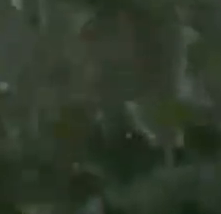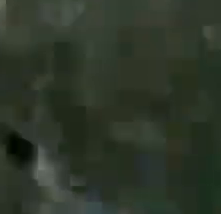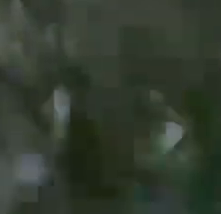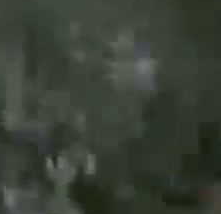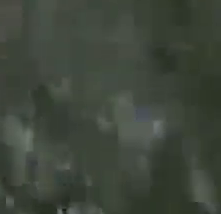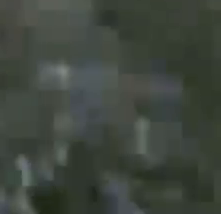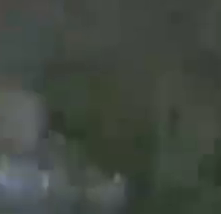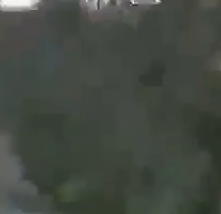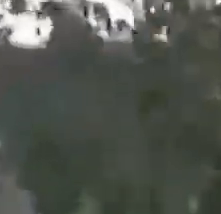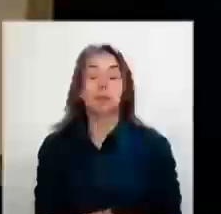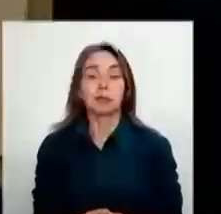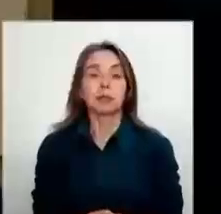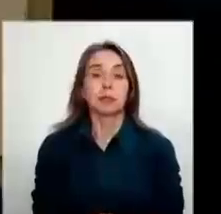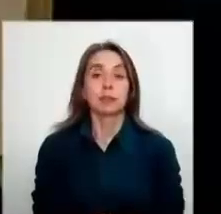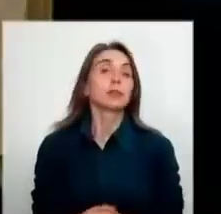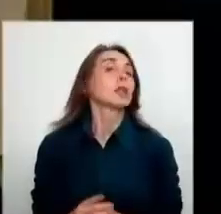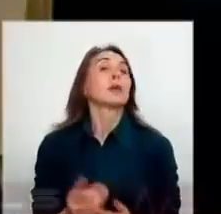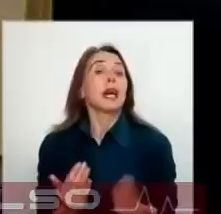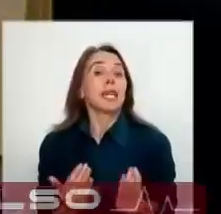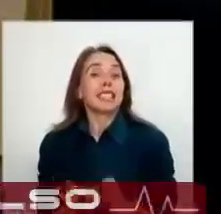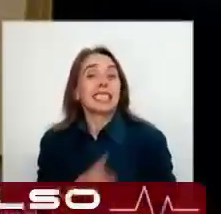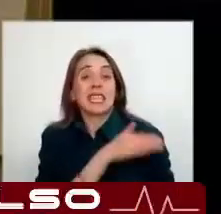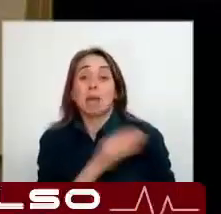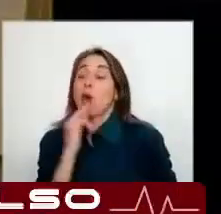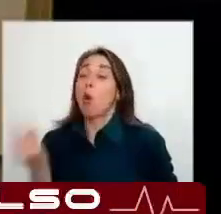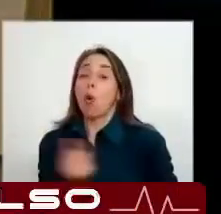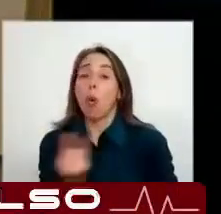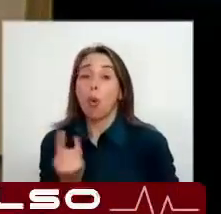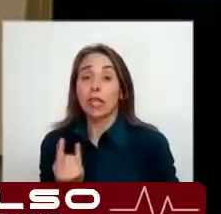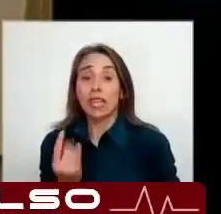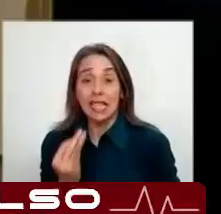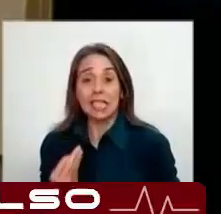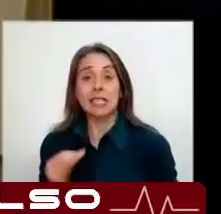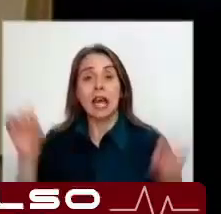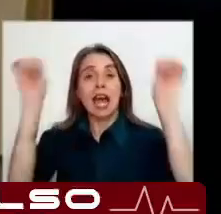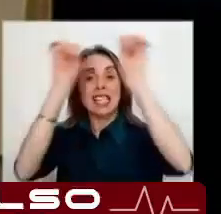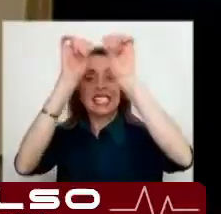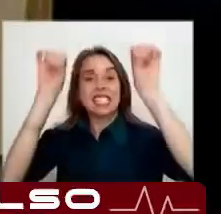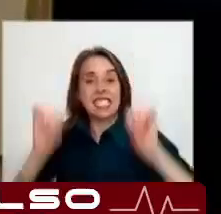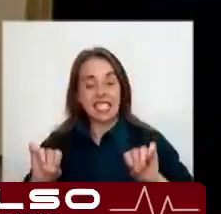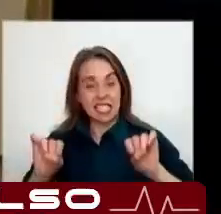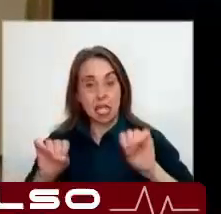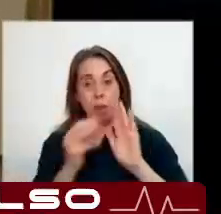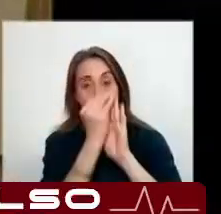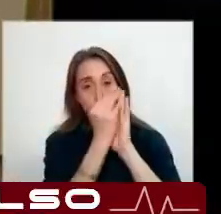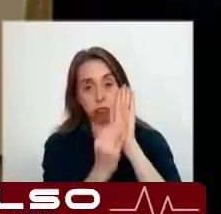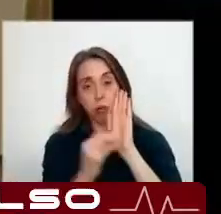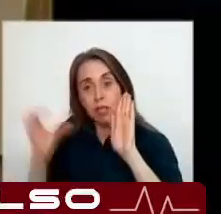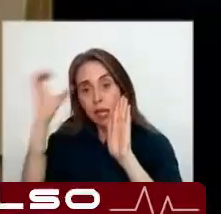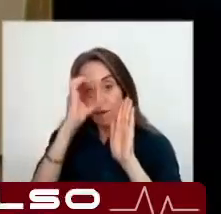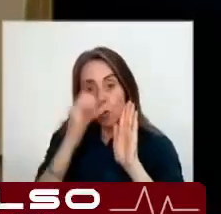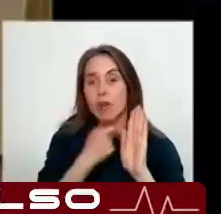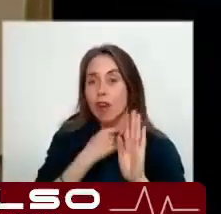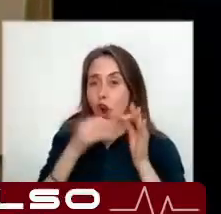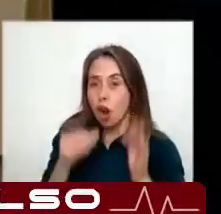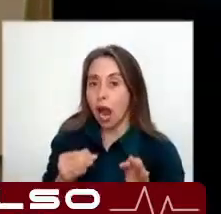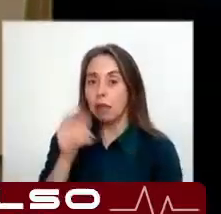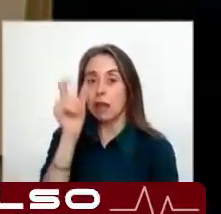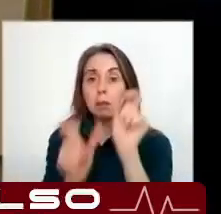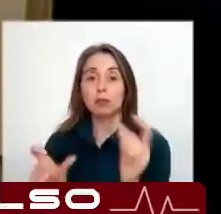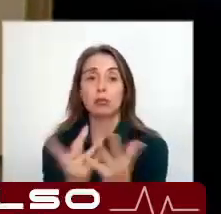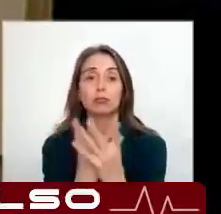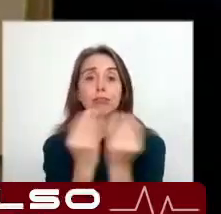porque necesitábamos Con urgencia un sistema que garantice justamente la búsqueda de estas personas que